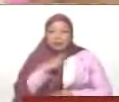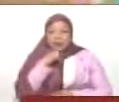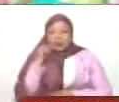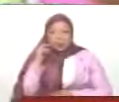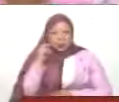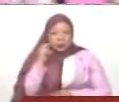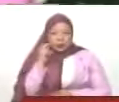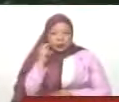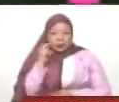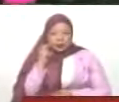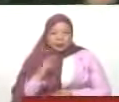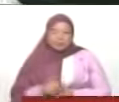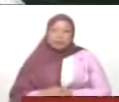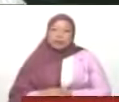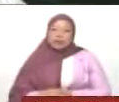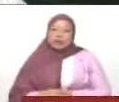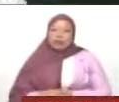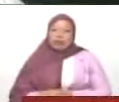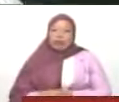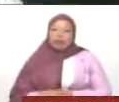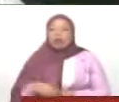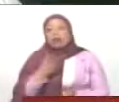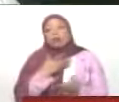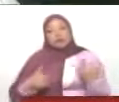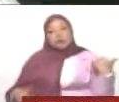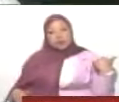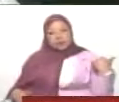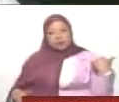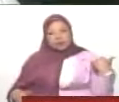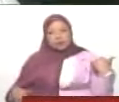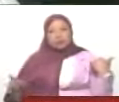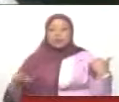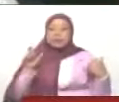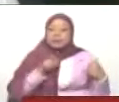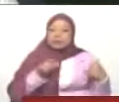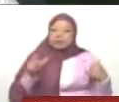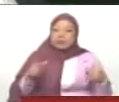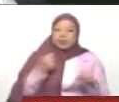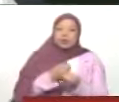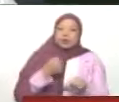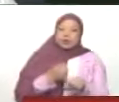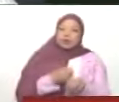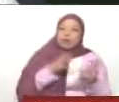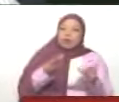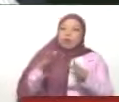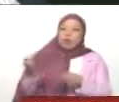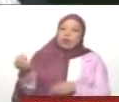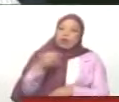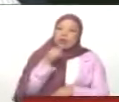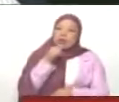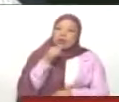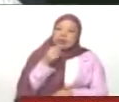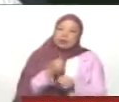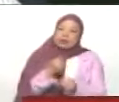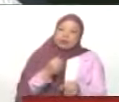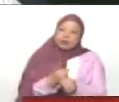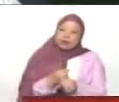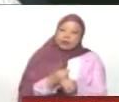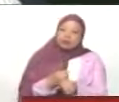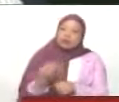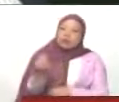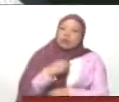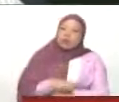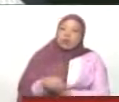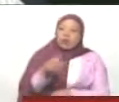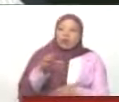Sigue, Javier. Sí, presidente. Entonces, bueno, la gente organizada de los lugares más apartados, con